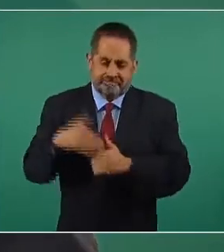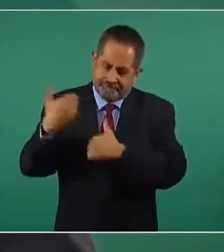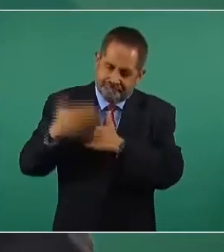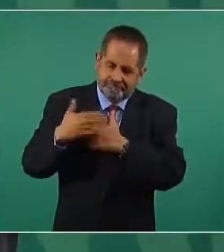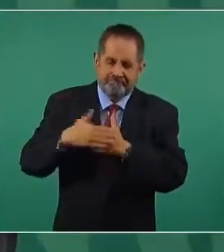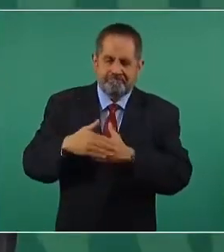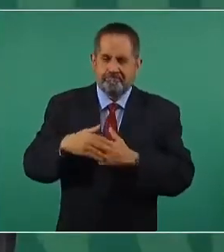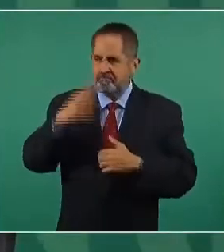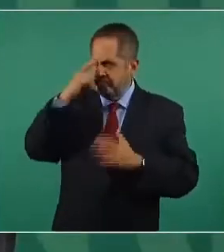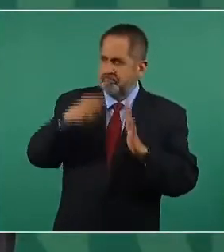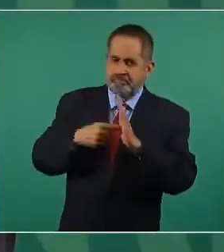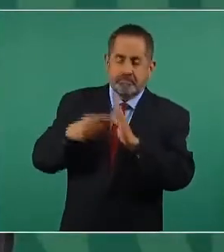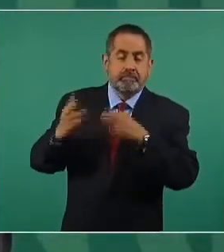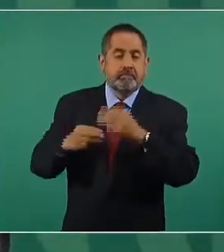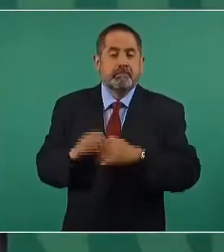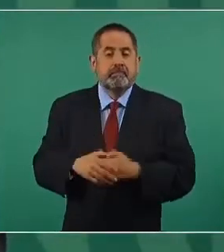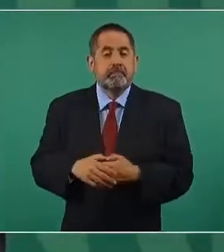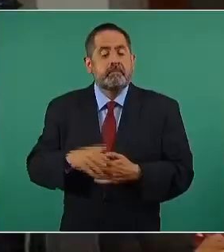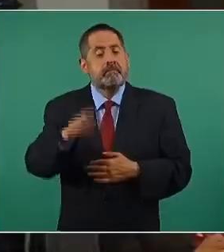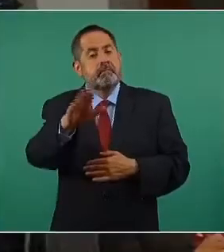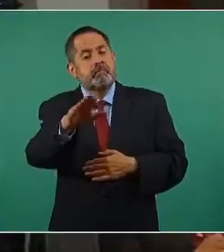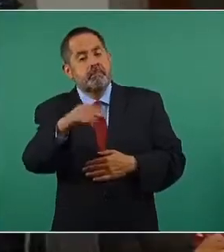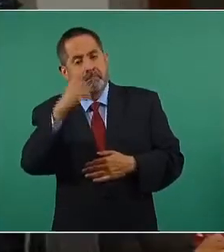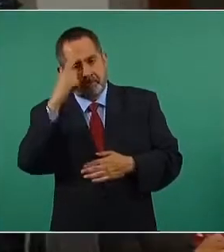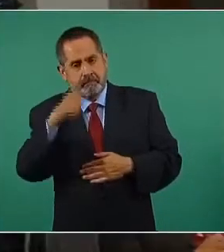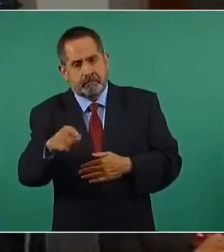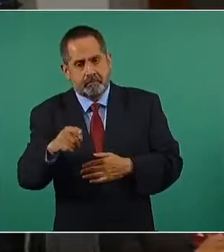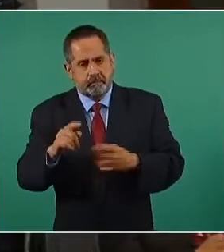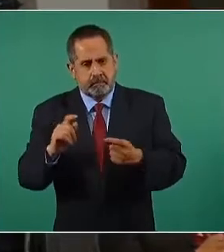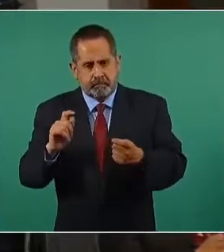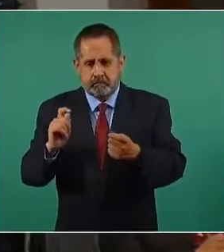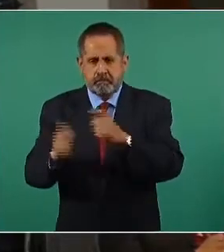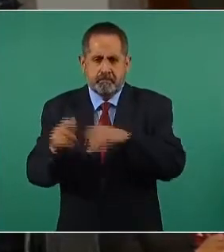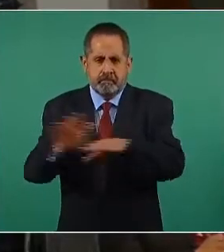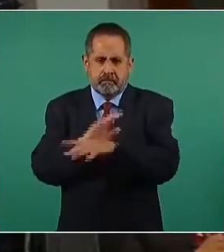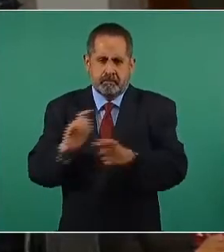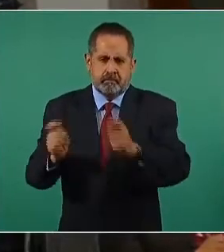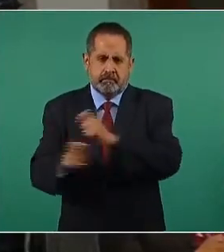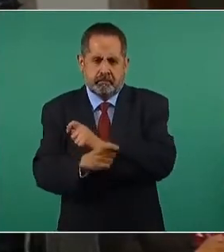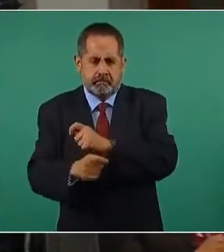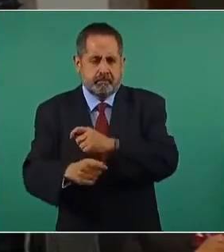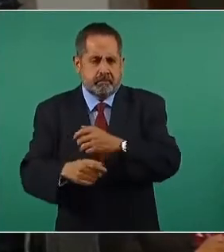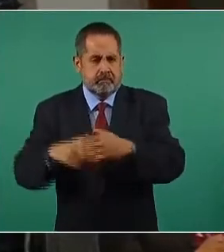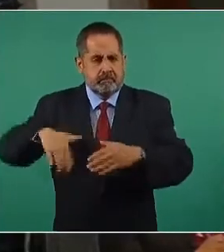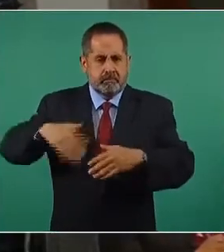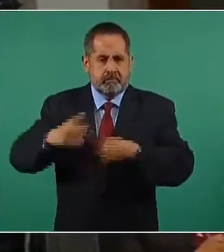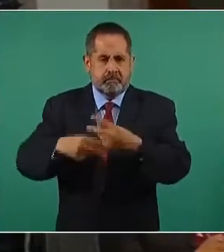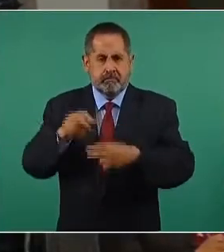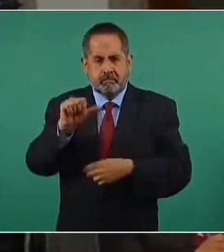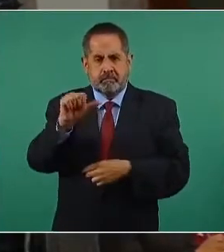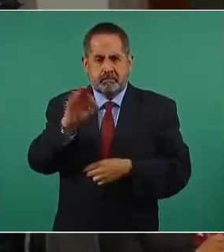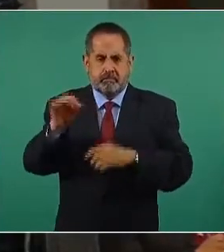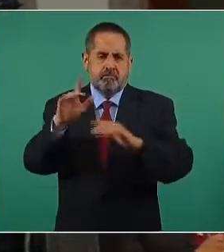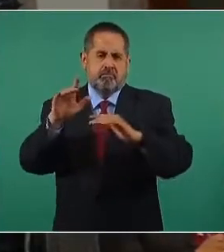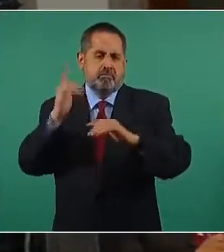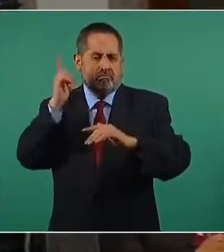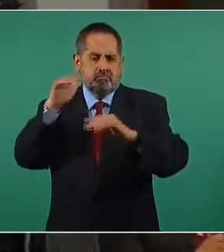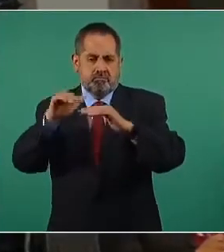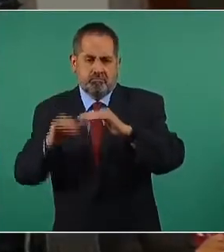Ejemplo mundial. Y sobre todo para darle la vuelta, ¿no?, a esa situación al alza de ahora mismo que decíamos de un 16% de